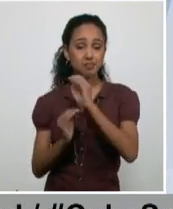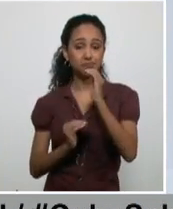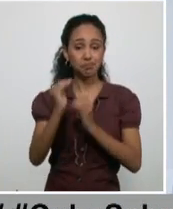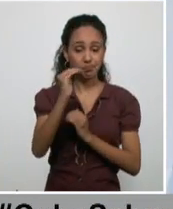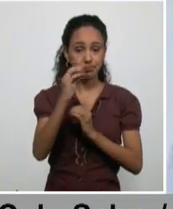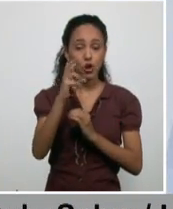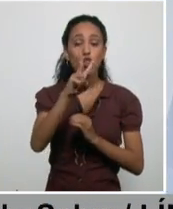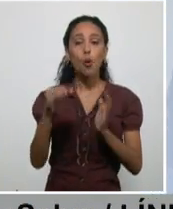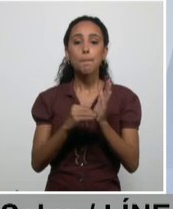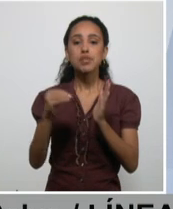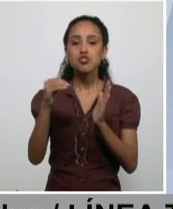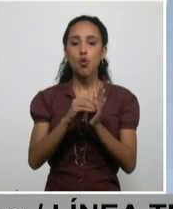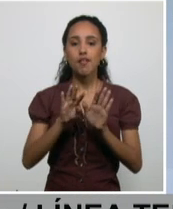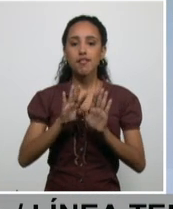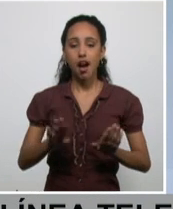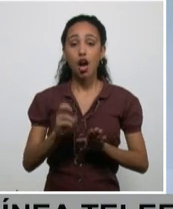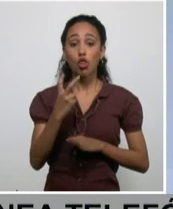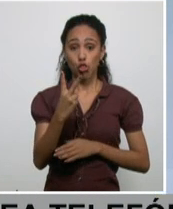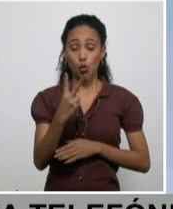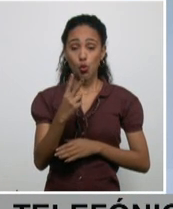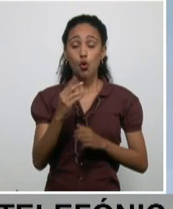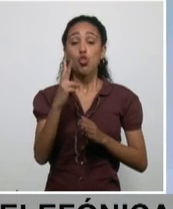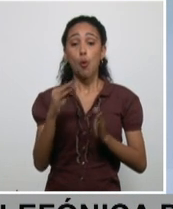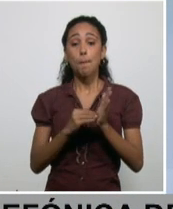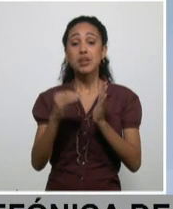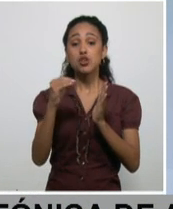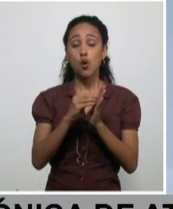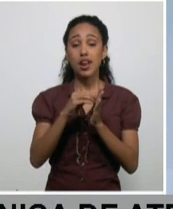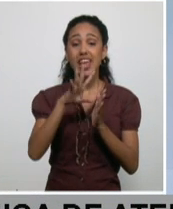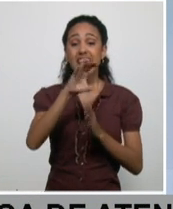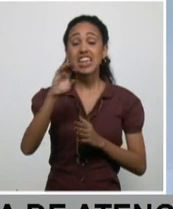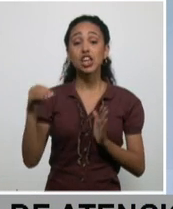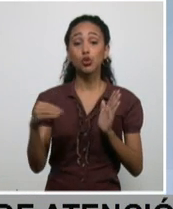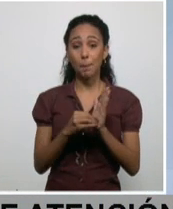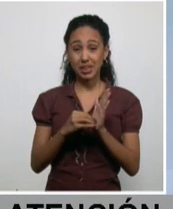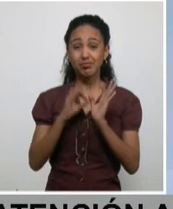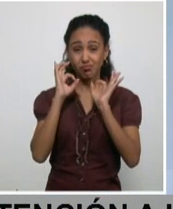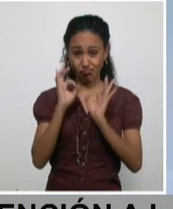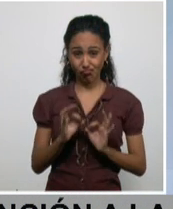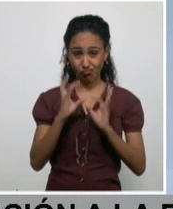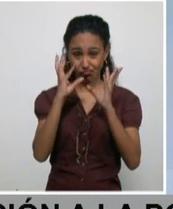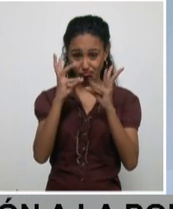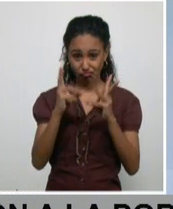de 2 millones ya. 2.500.000, el dato exacto,